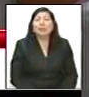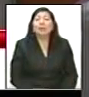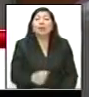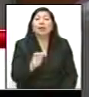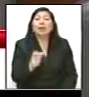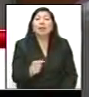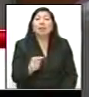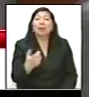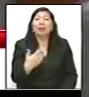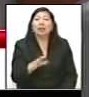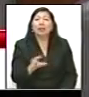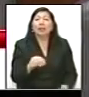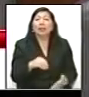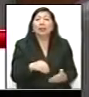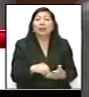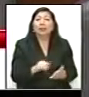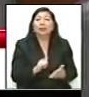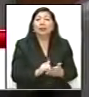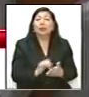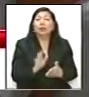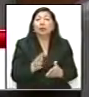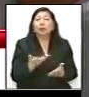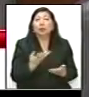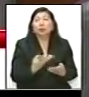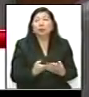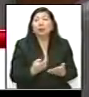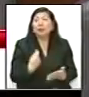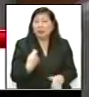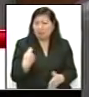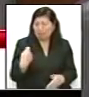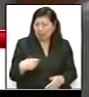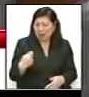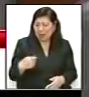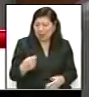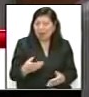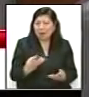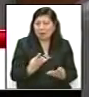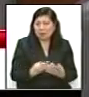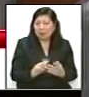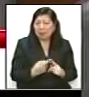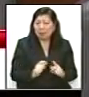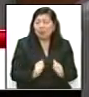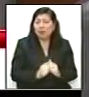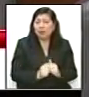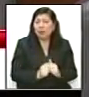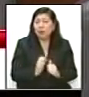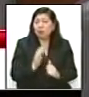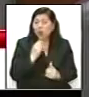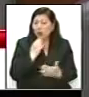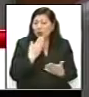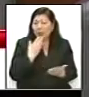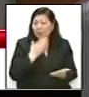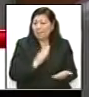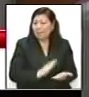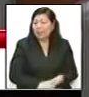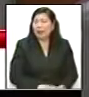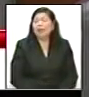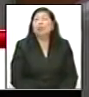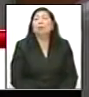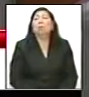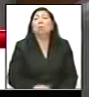persona que ya ha cumplido debidamente con su pena, ha pagado los años en la cárcel por haber cometido su delito,